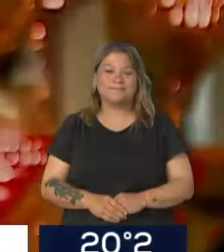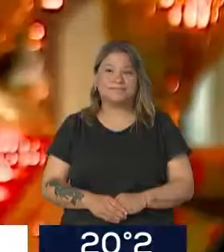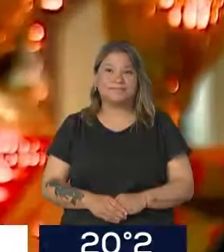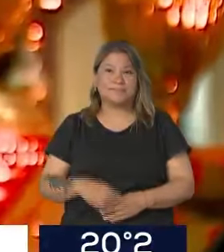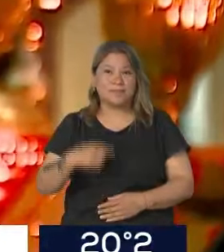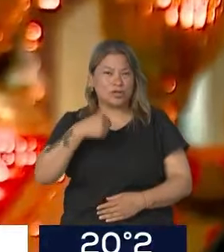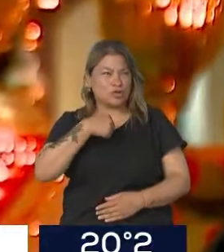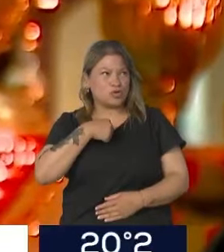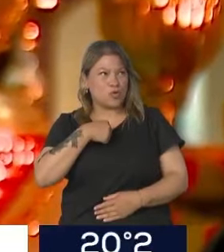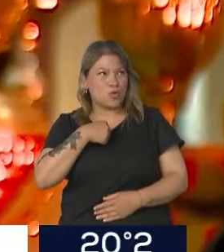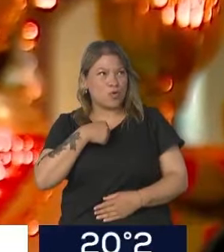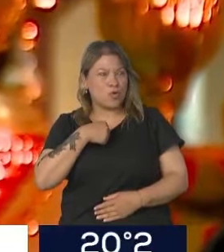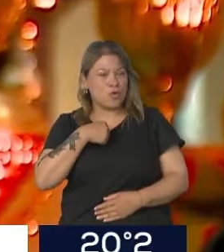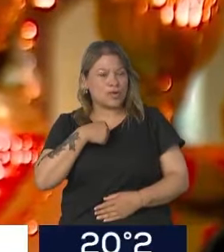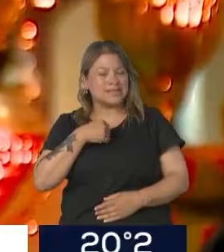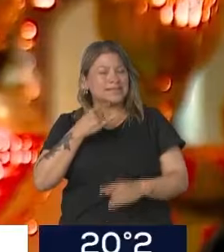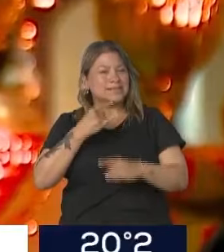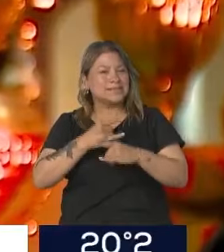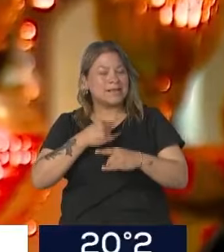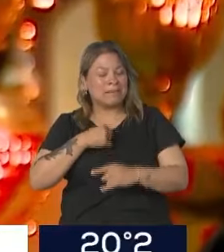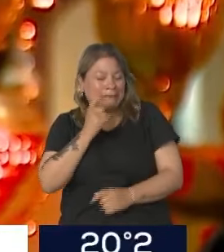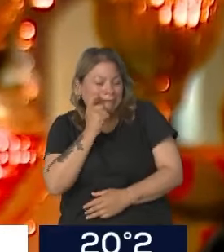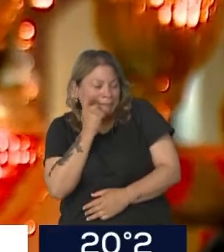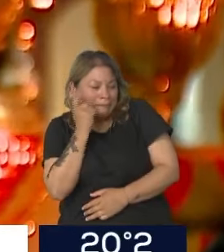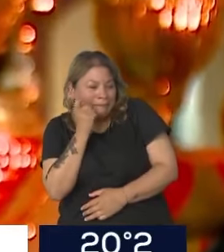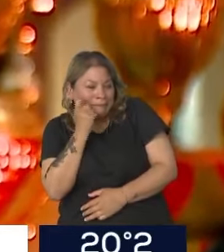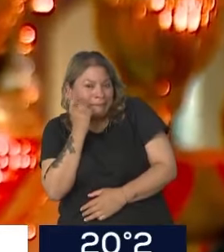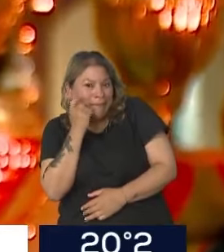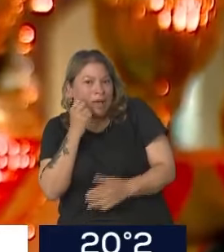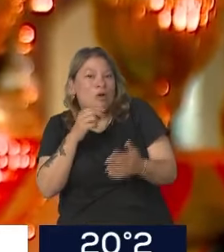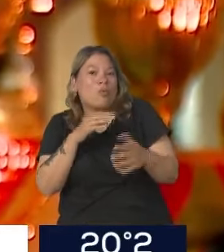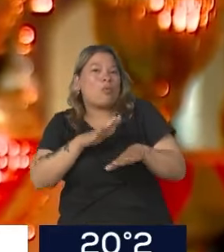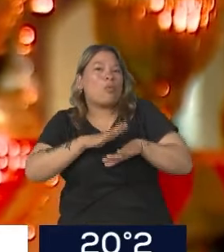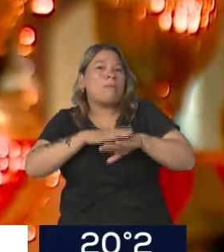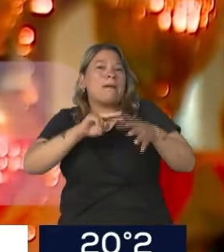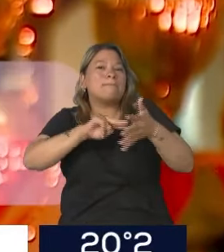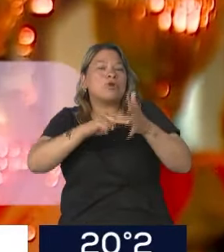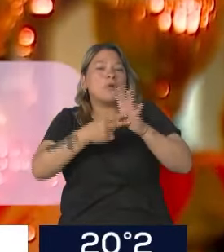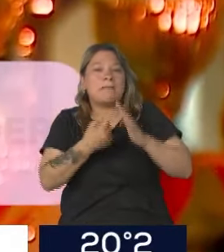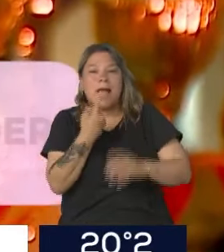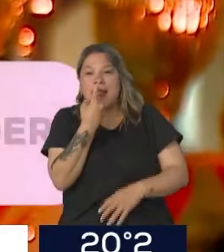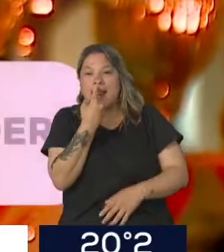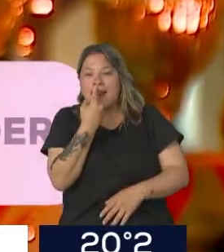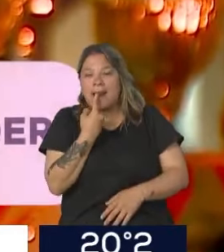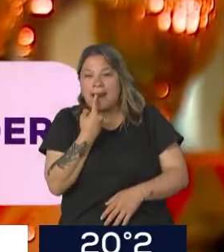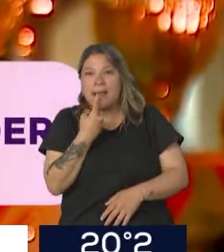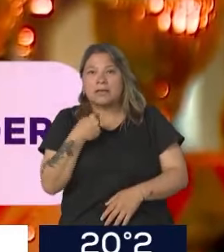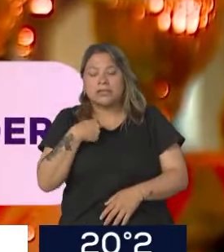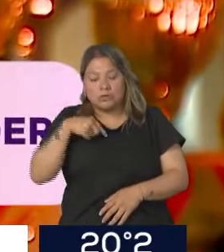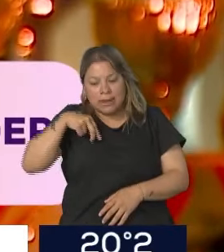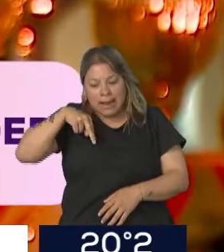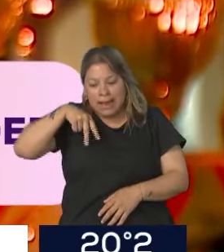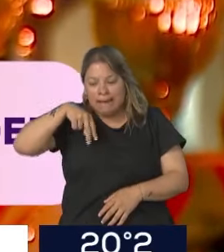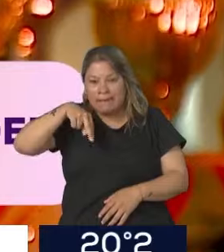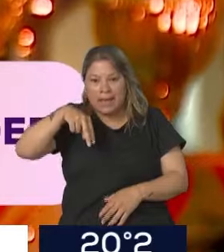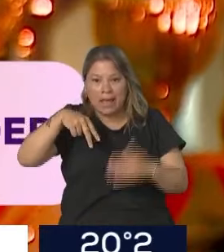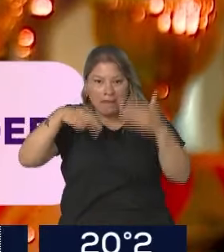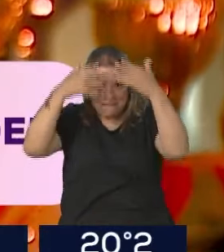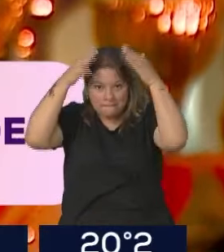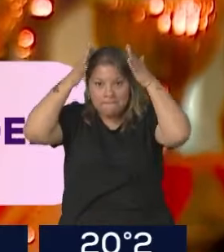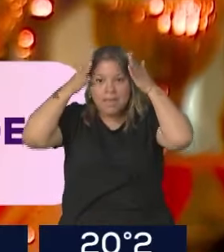Yo al principio siempre fui muy tímida por mi problema de labio leporino. Caminaba siempre con el pelo